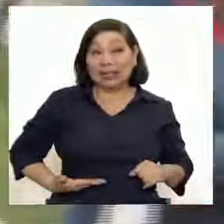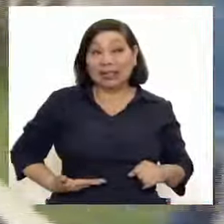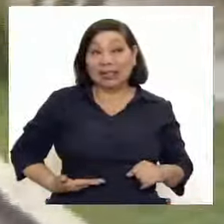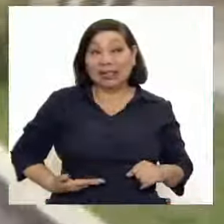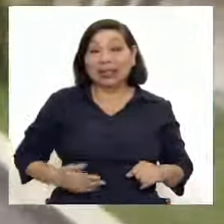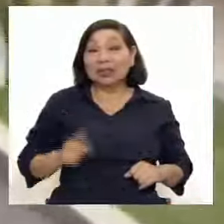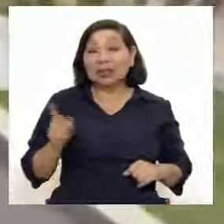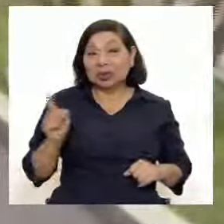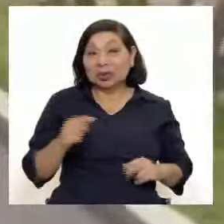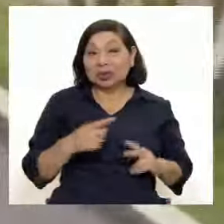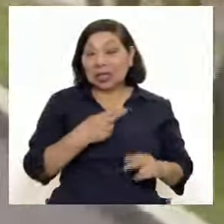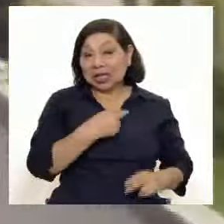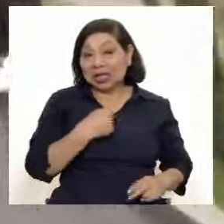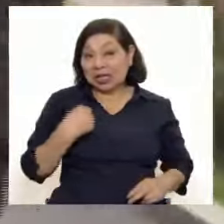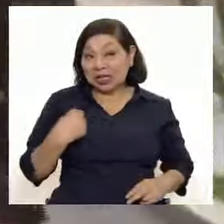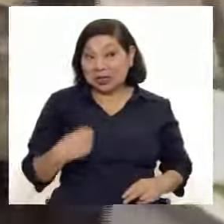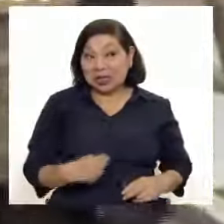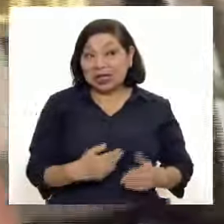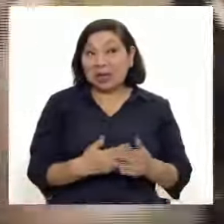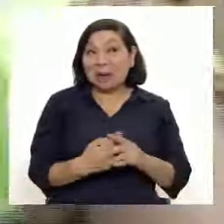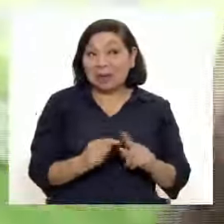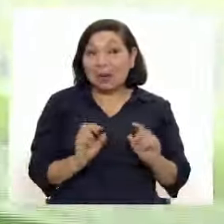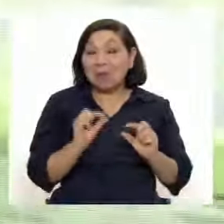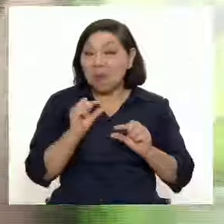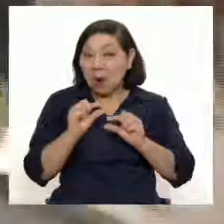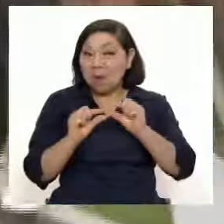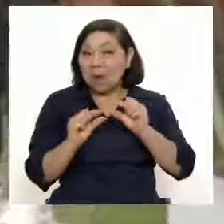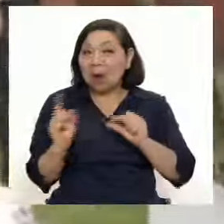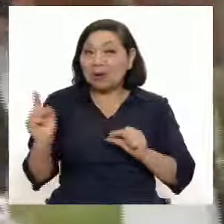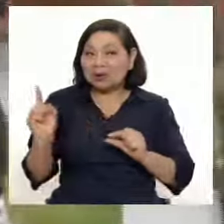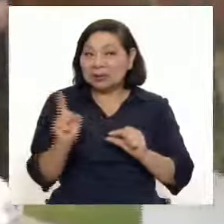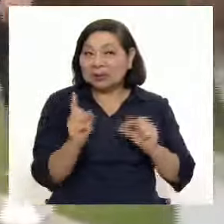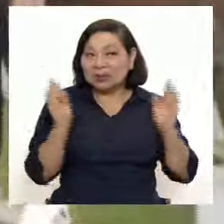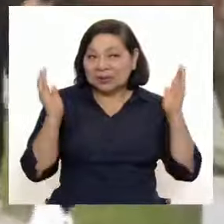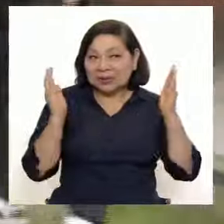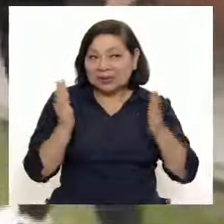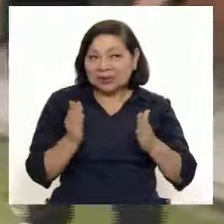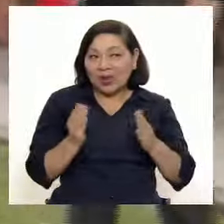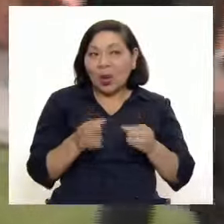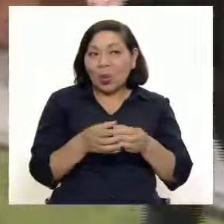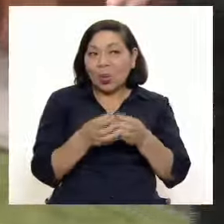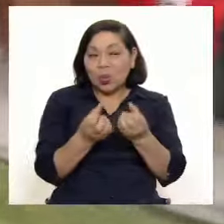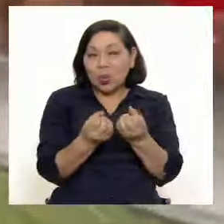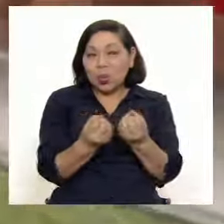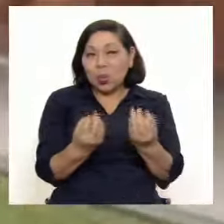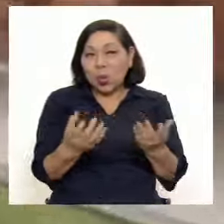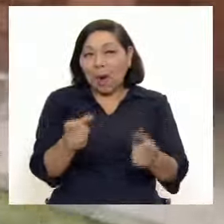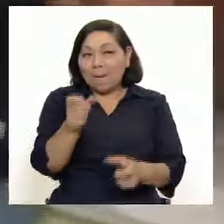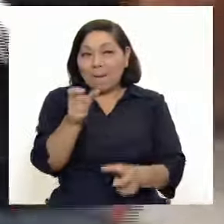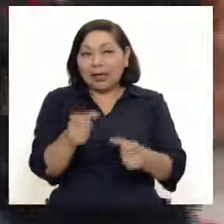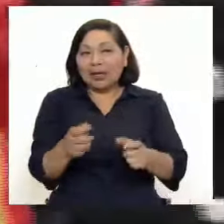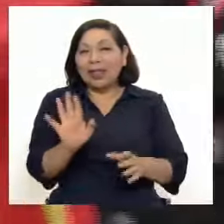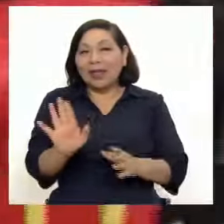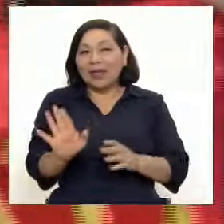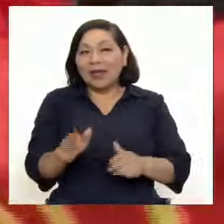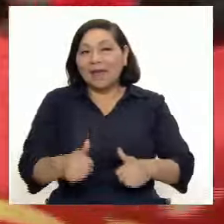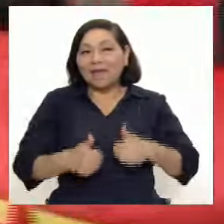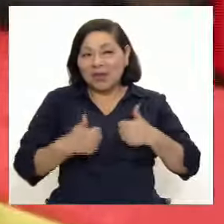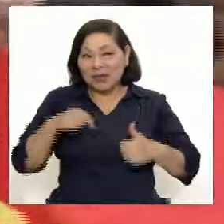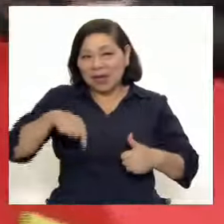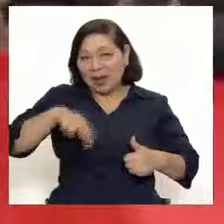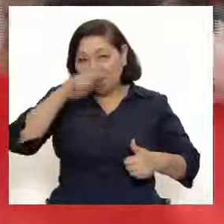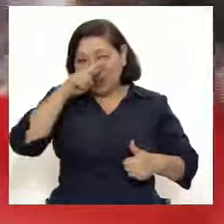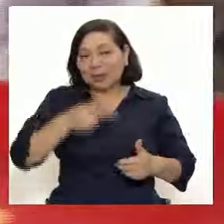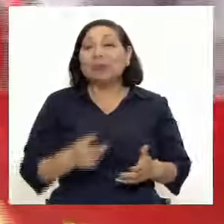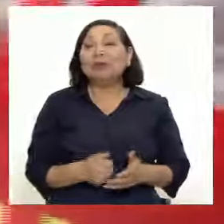señor Xi Jinping, pueda saludarlos. Sin embargo, poco a poco se vienen concentrando un gran número de ciudadanos chinos residentes en